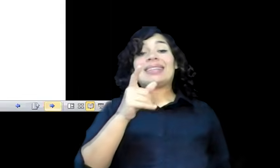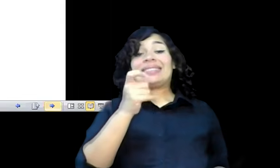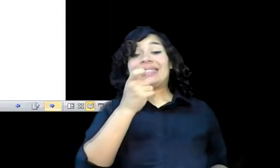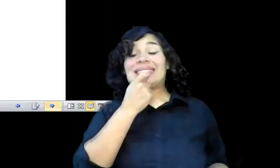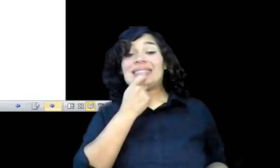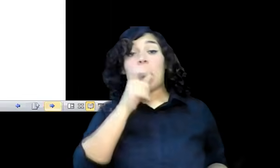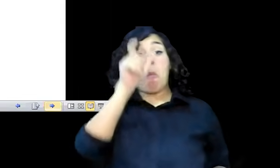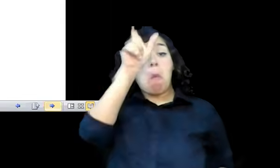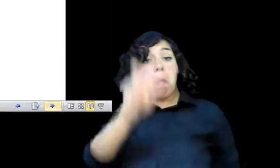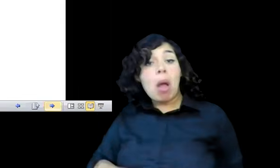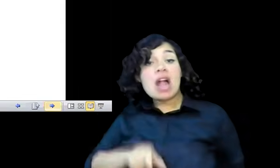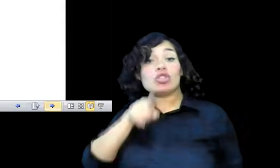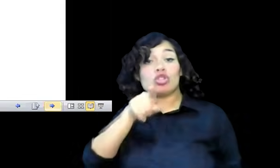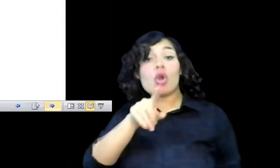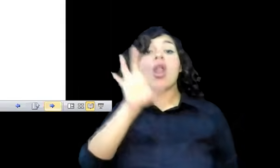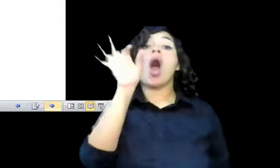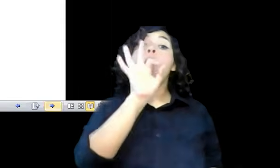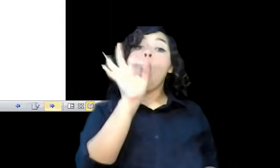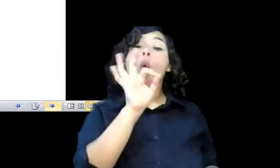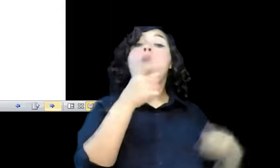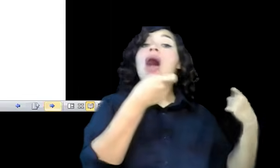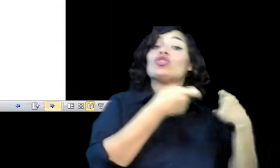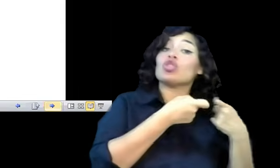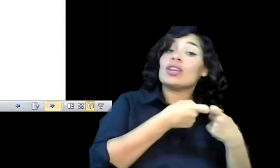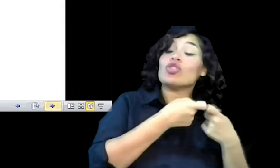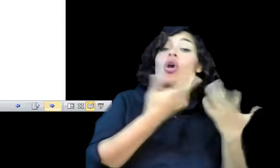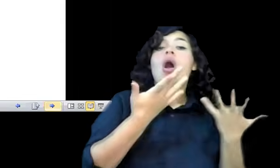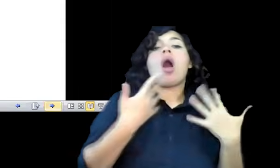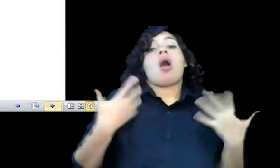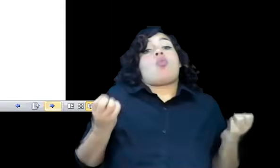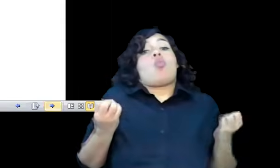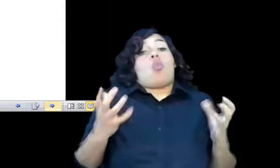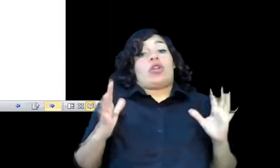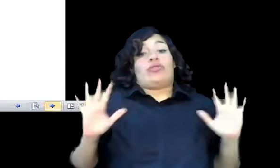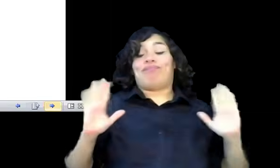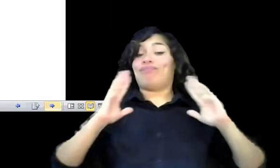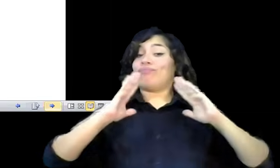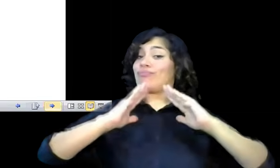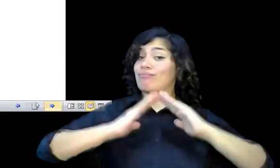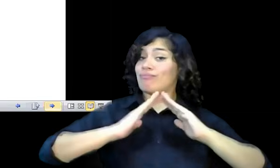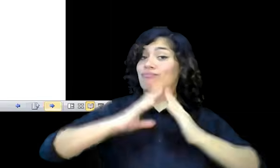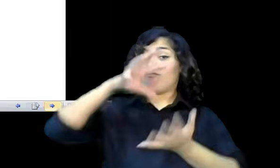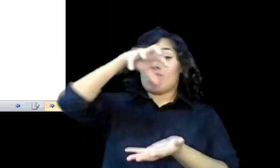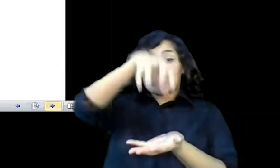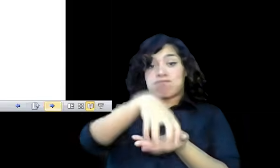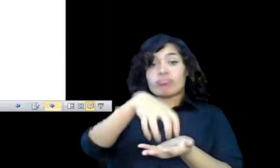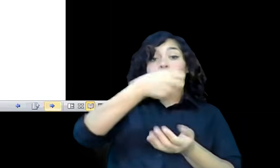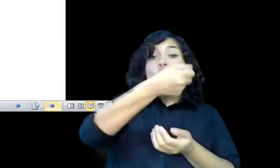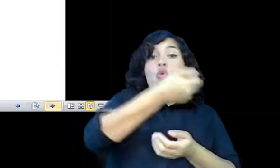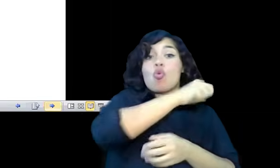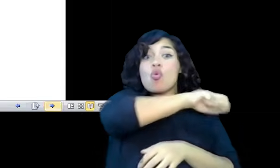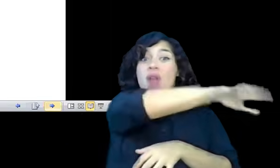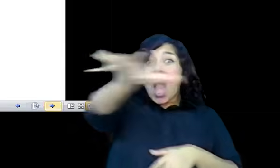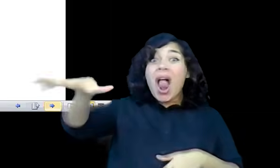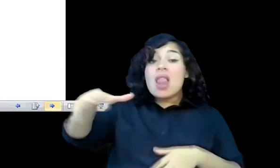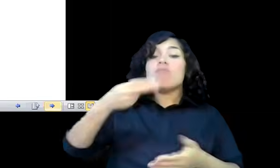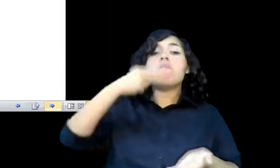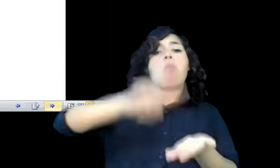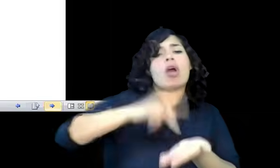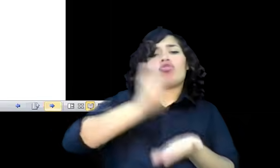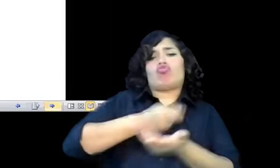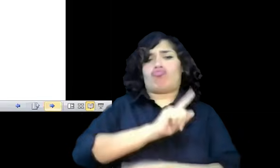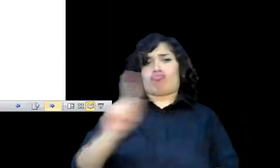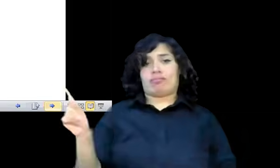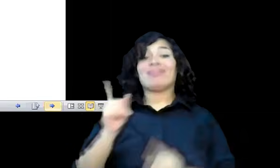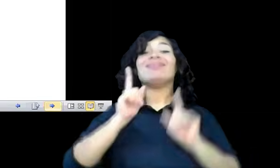sea de una persona humana o una asociación indivisa y catastralmente sea un inmueble rural, estará exento.